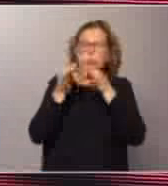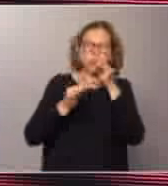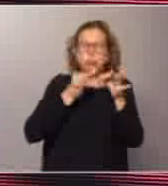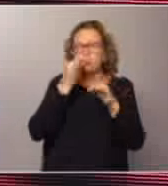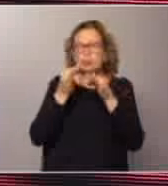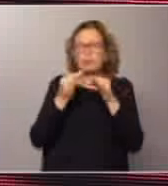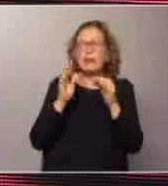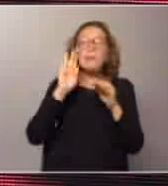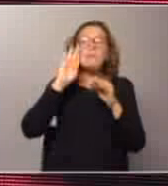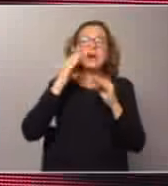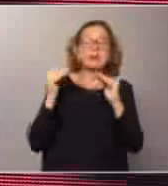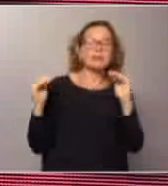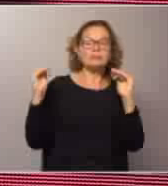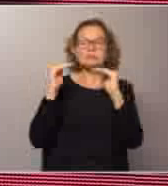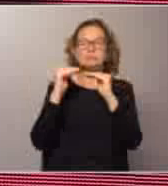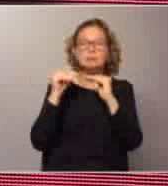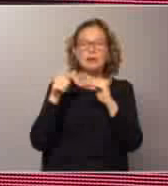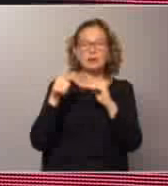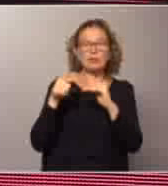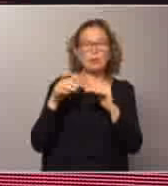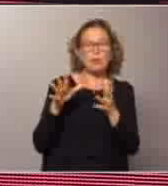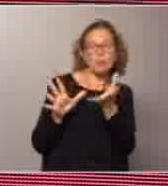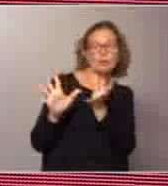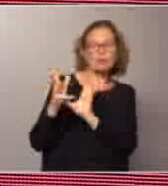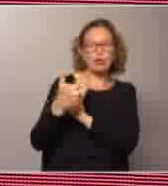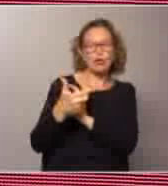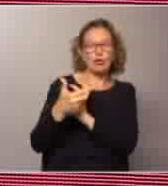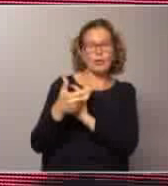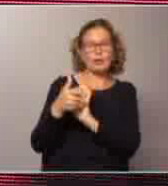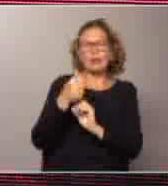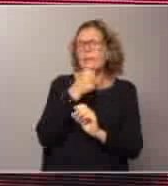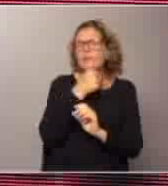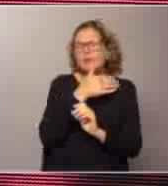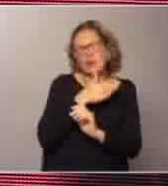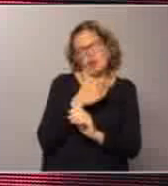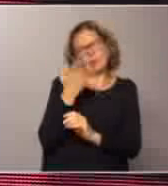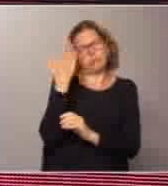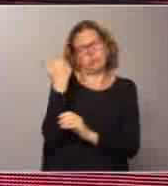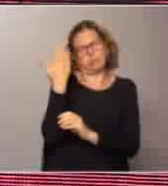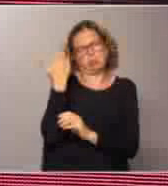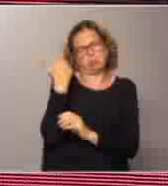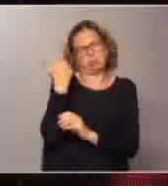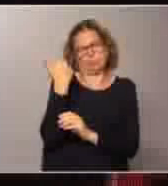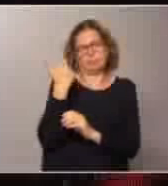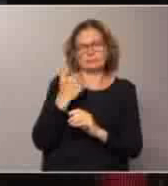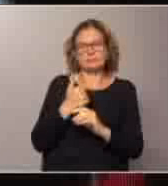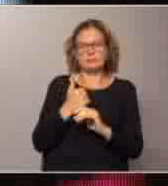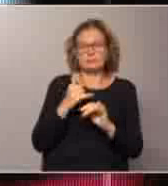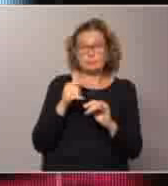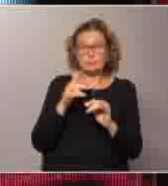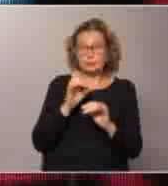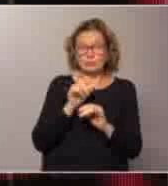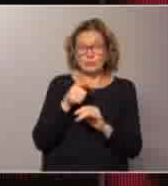son muy similares entre sí potencia en esa lógica que en realidad es más vieja que el agujero del mate o sea que es